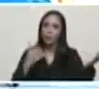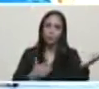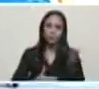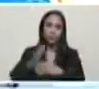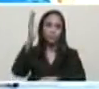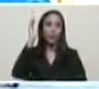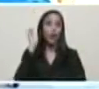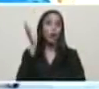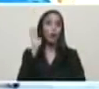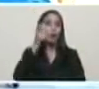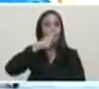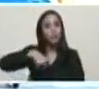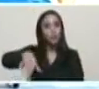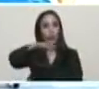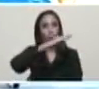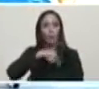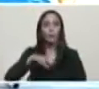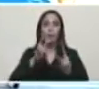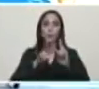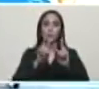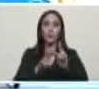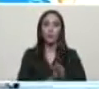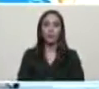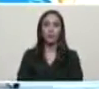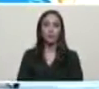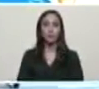congreso Popular de los viviendas